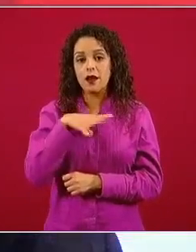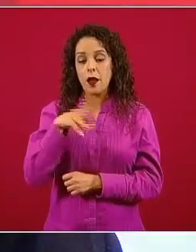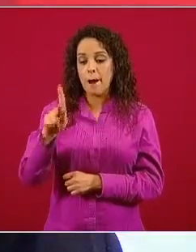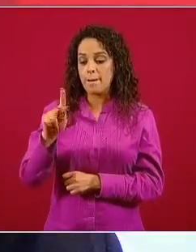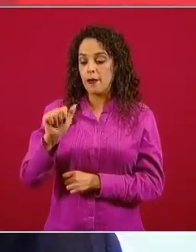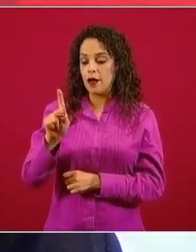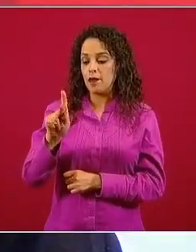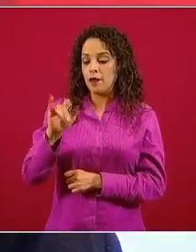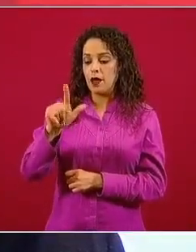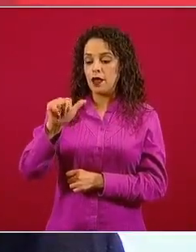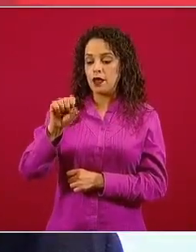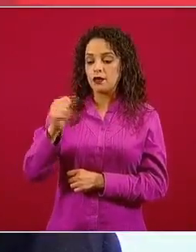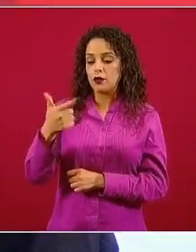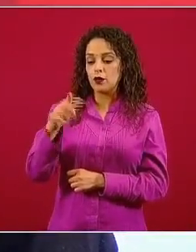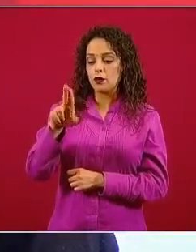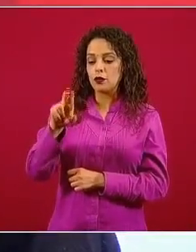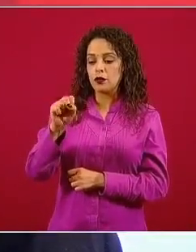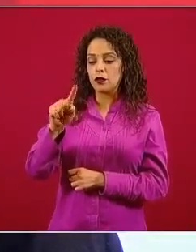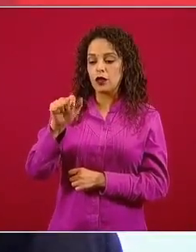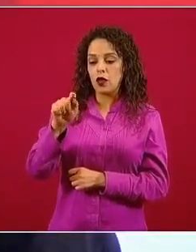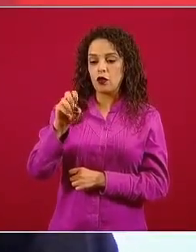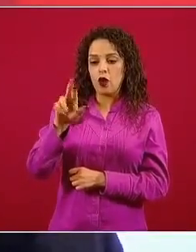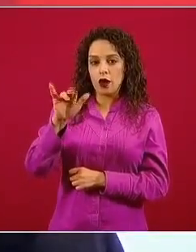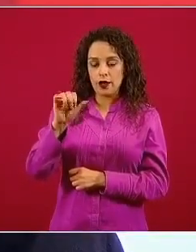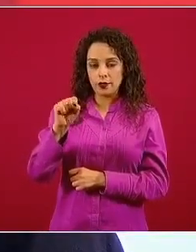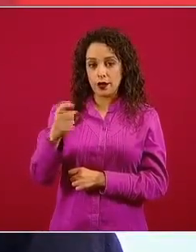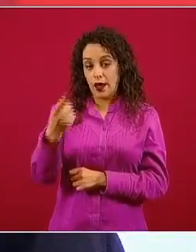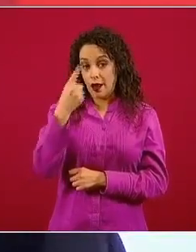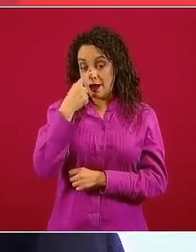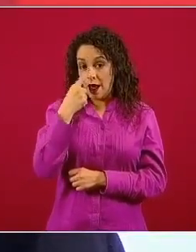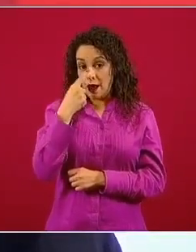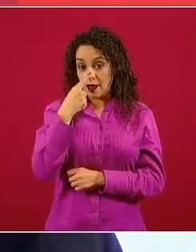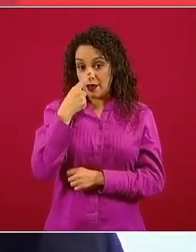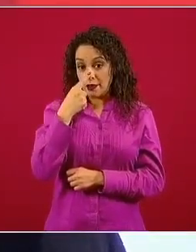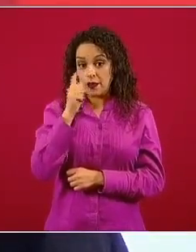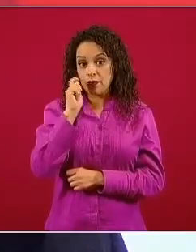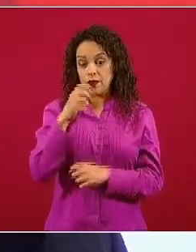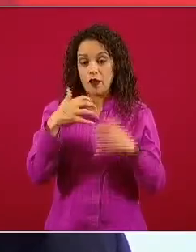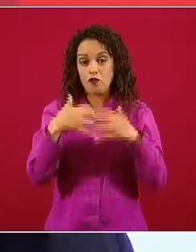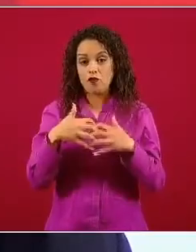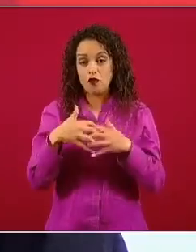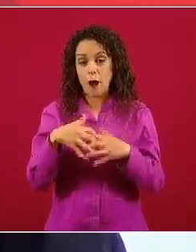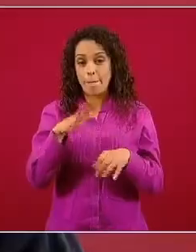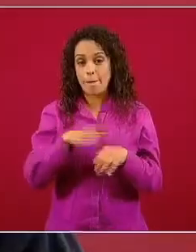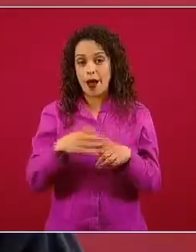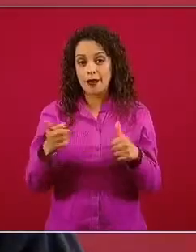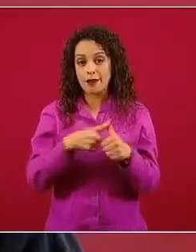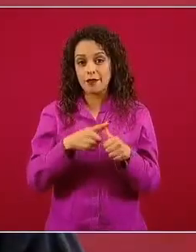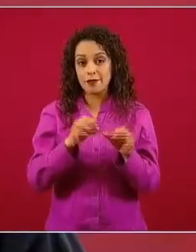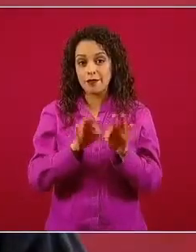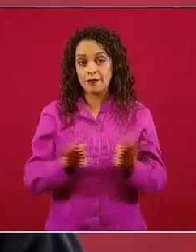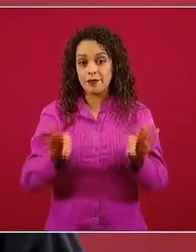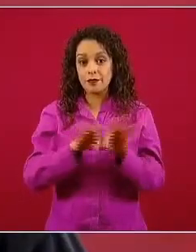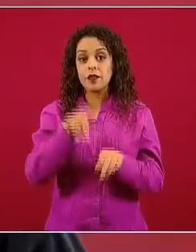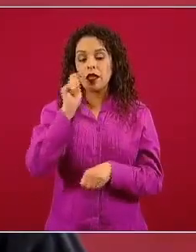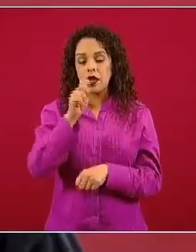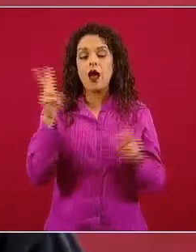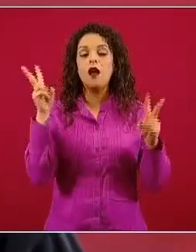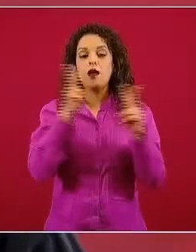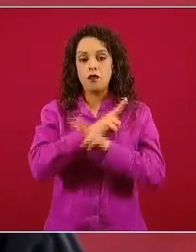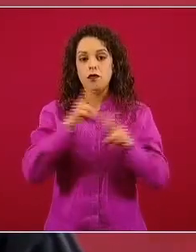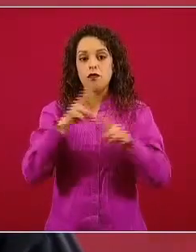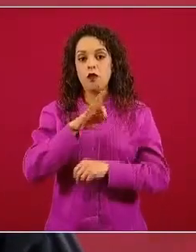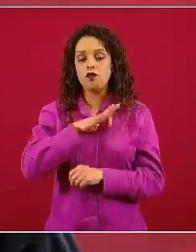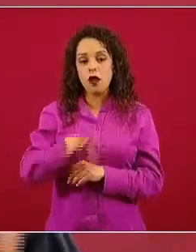papilas gustatorias. En la nariz, que una de sus principales funciones es precisamente la respiración y poder